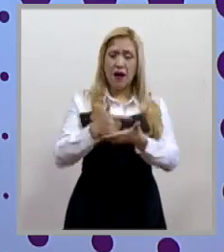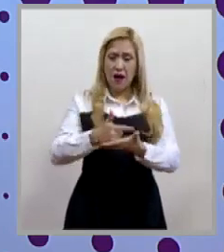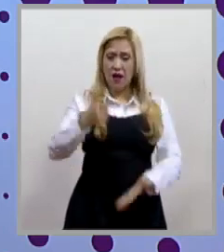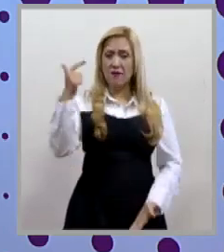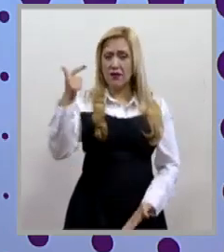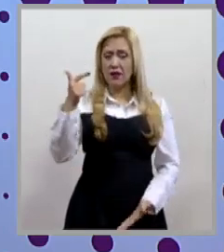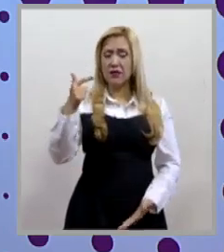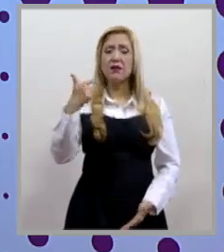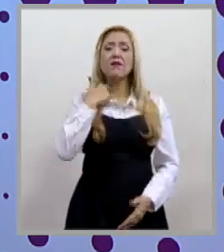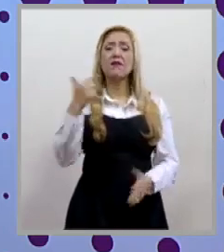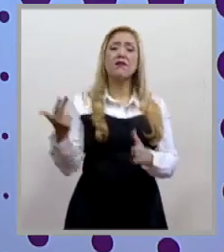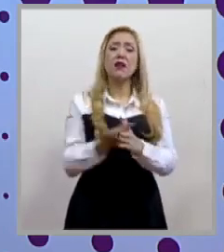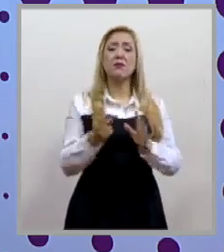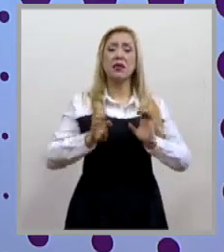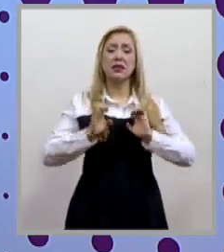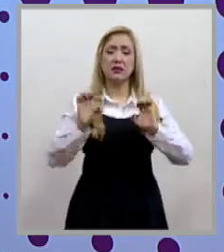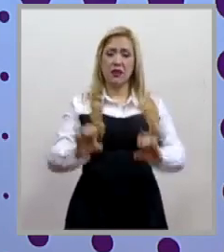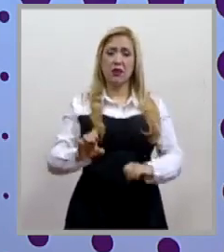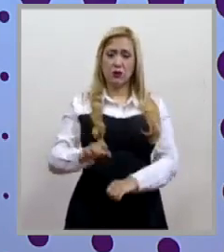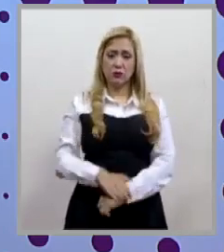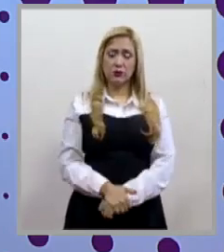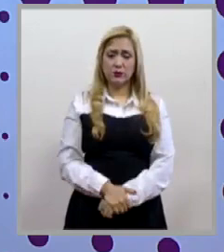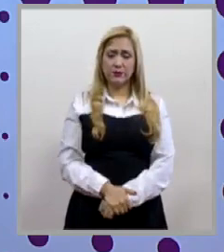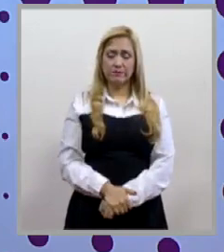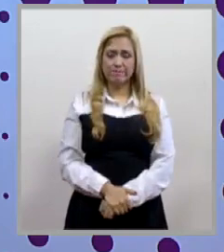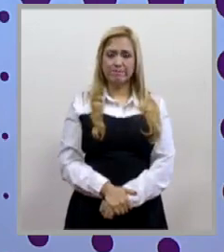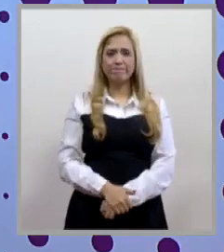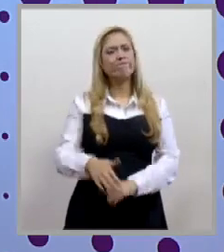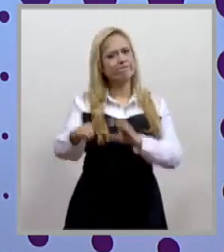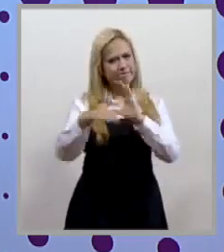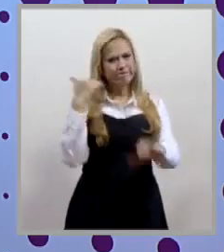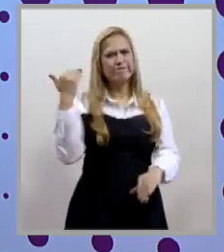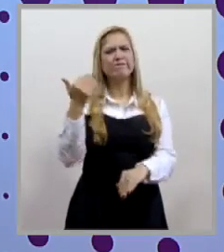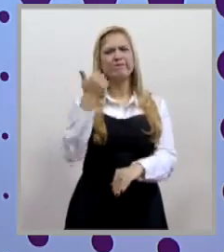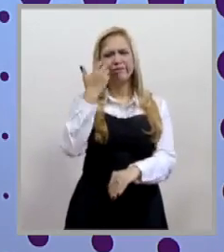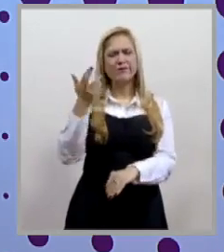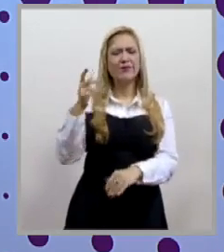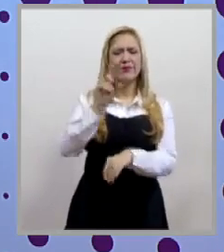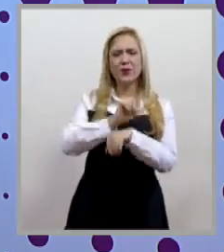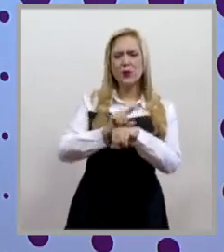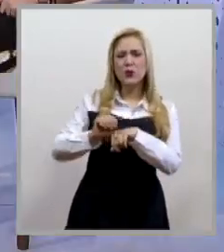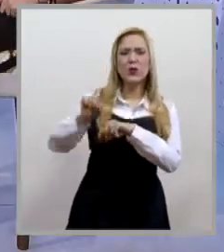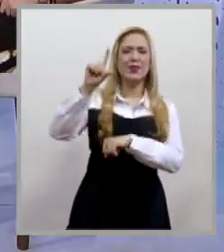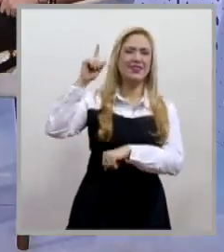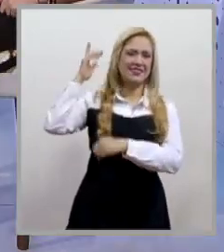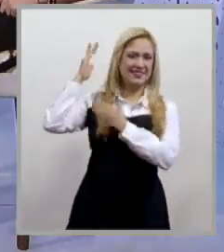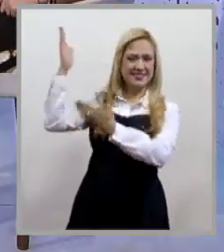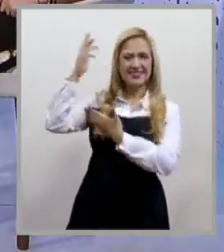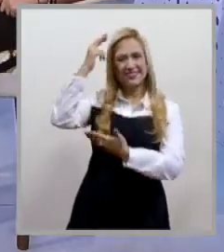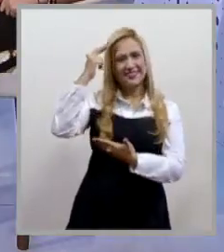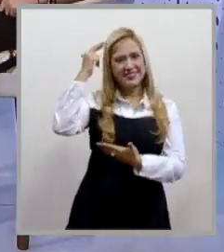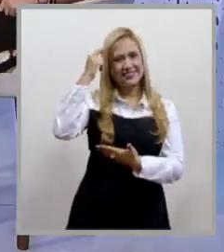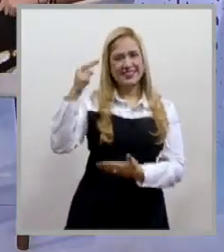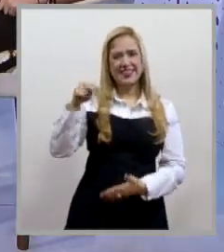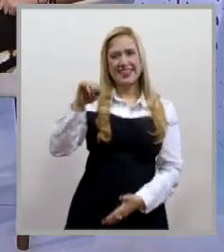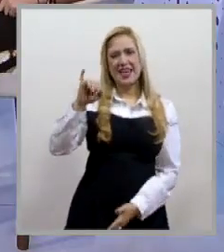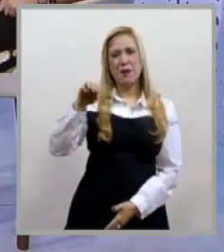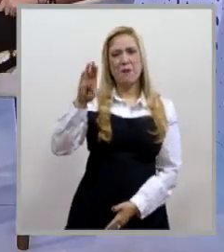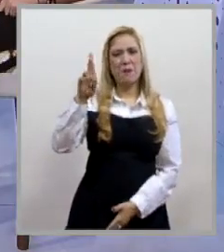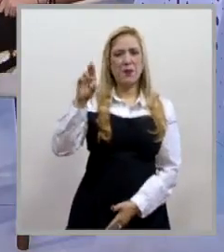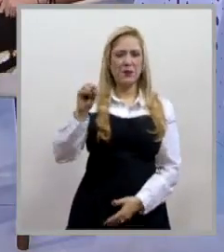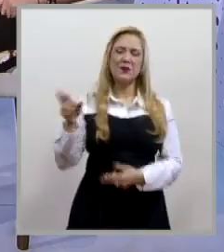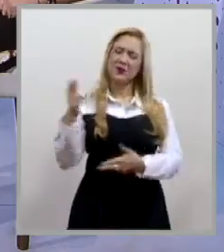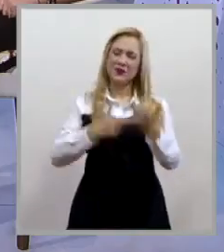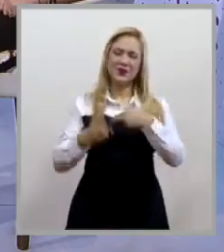en México, como es el tema del feminicidio. Les recuerdo que nos pueden mandar sus comentarios a mi cuenta de Twitter rmiembro1 o a la cuenta de Twitter de Justicia TV.